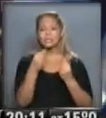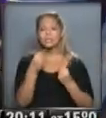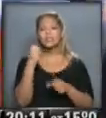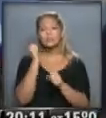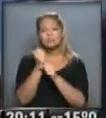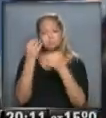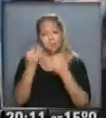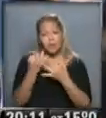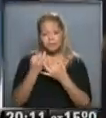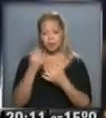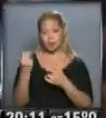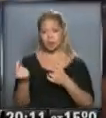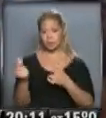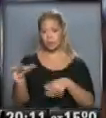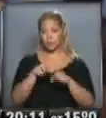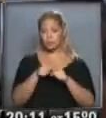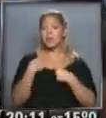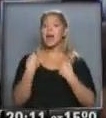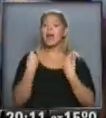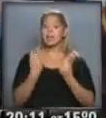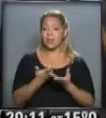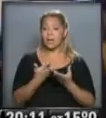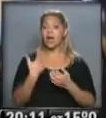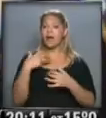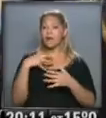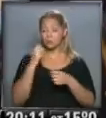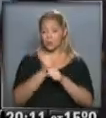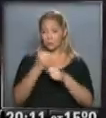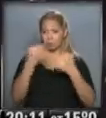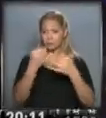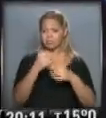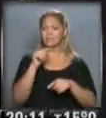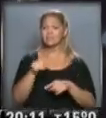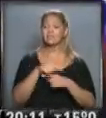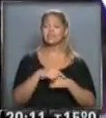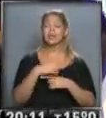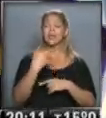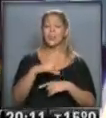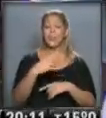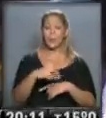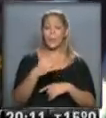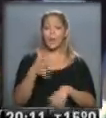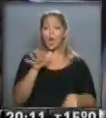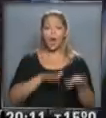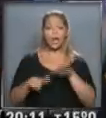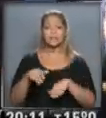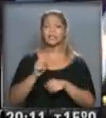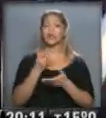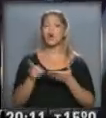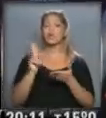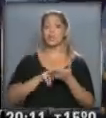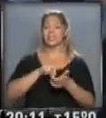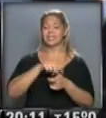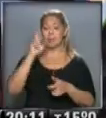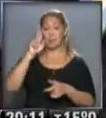los recursos públicos, incrementando la calidad de la acción estatal, corresponde efectuar un reordenamiento